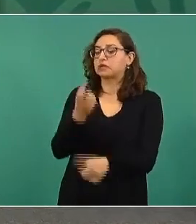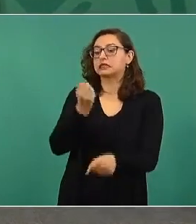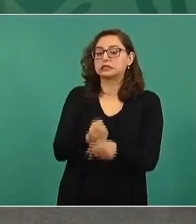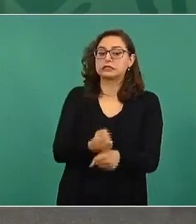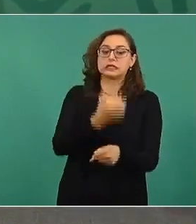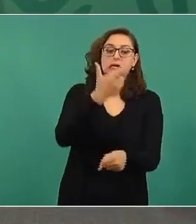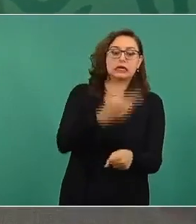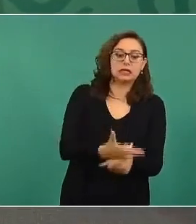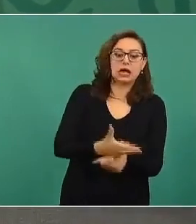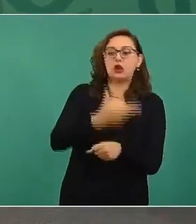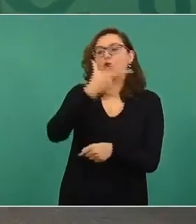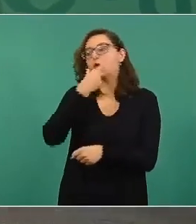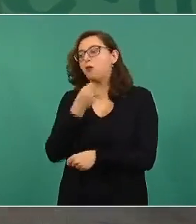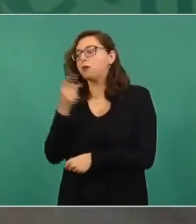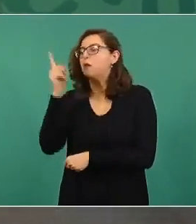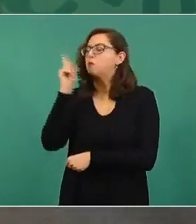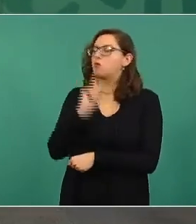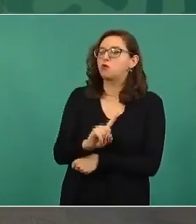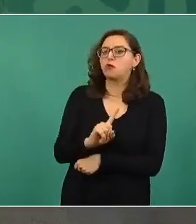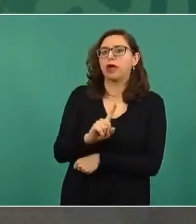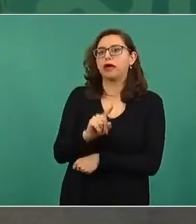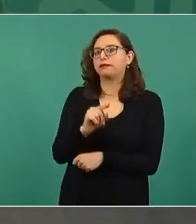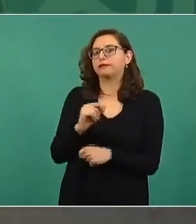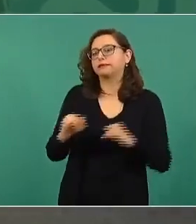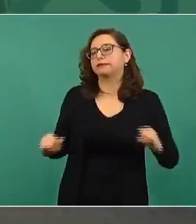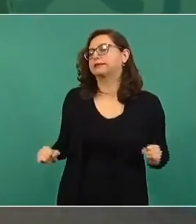secretario de X